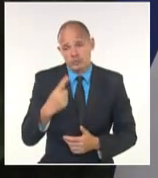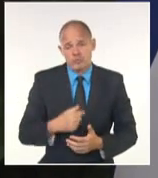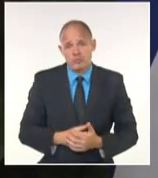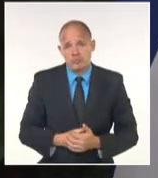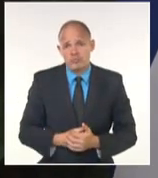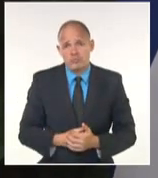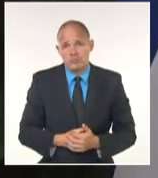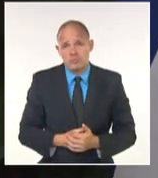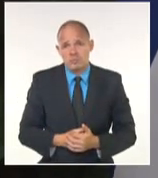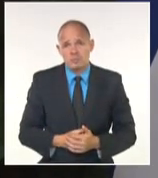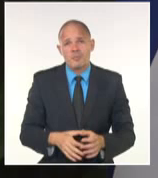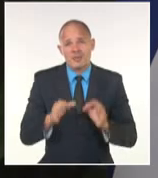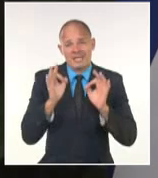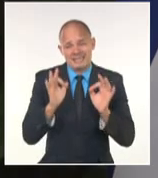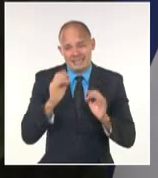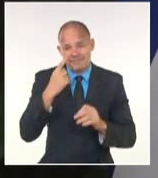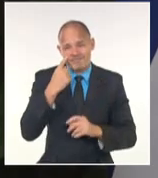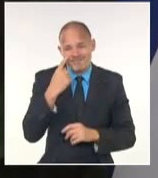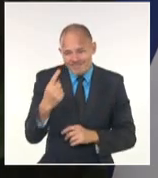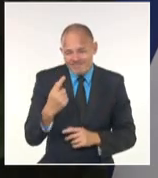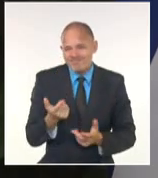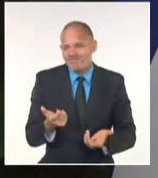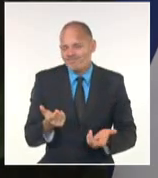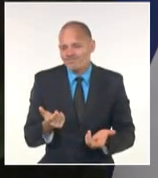Usted también ha estado